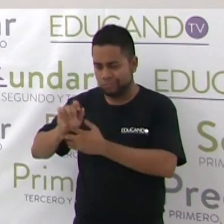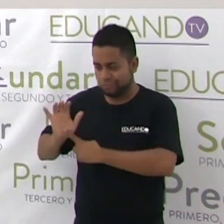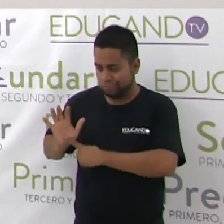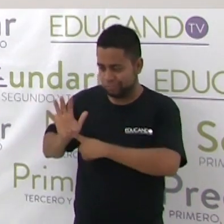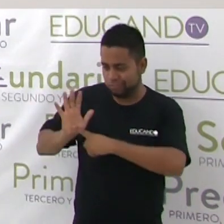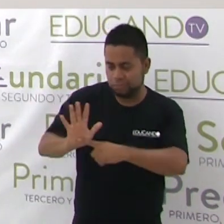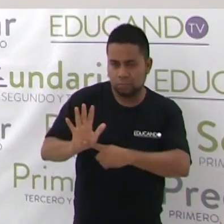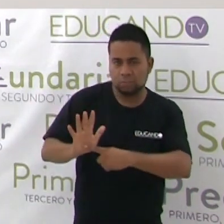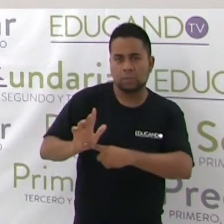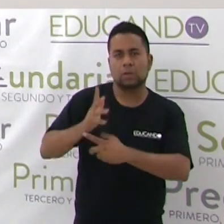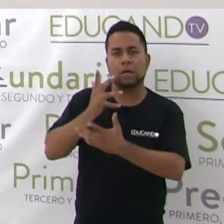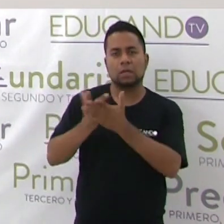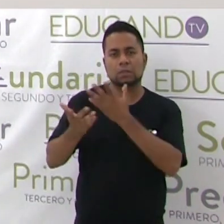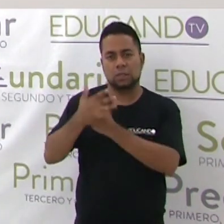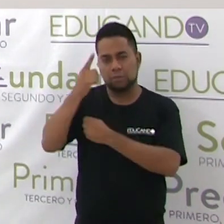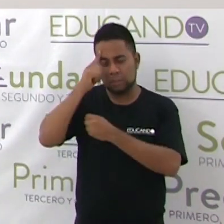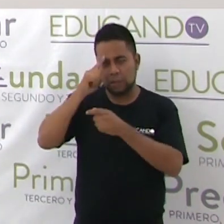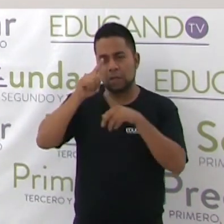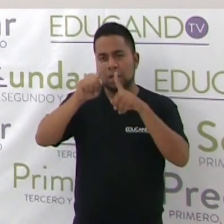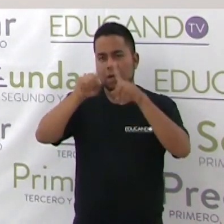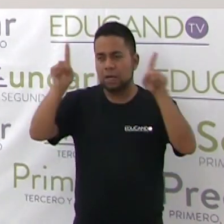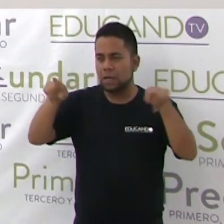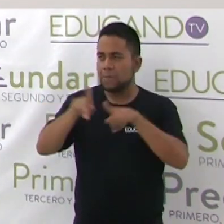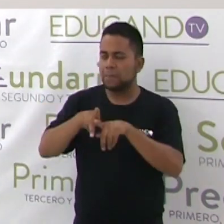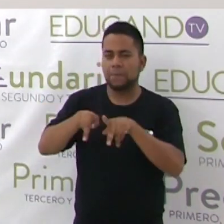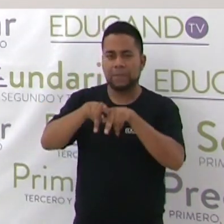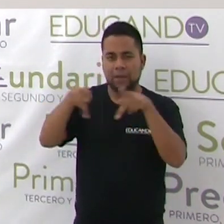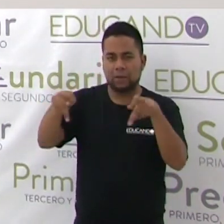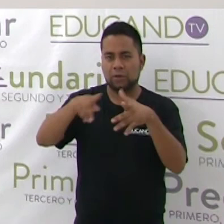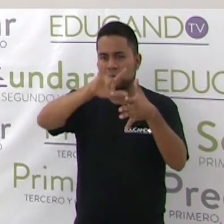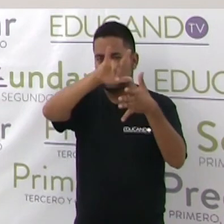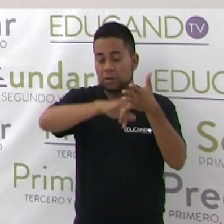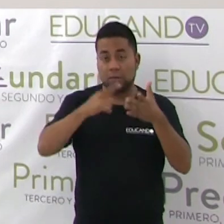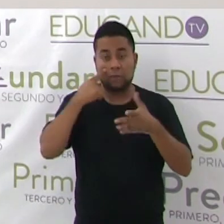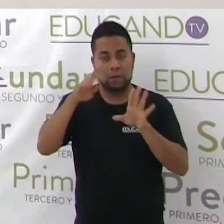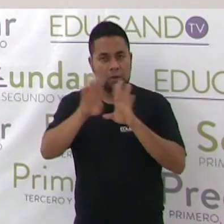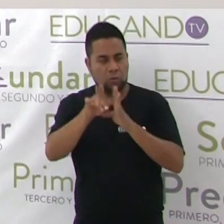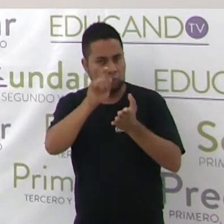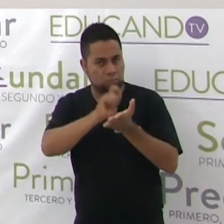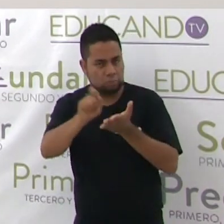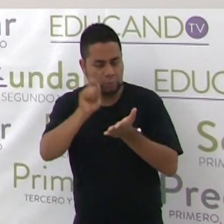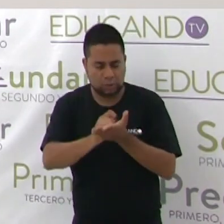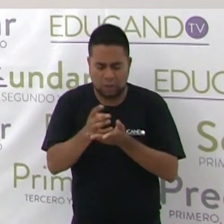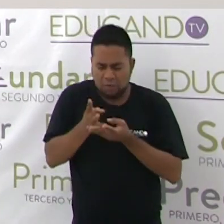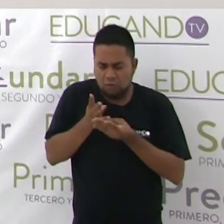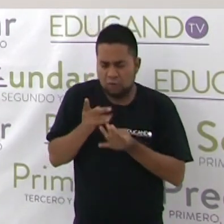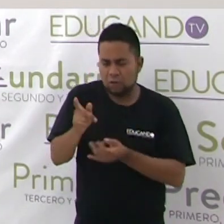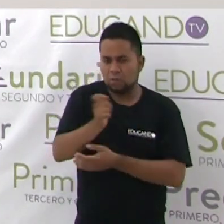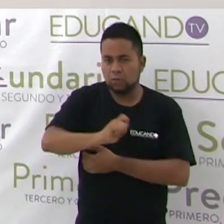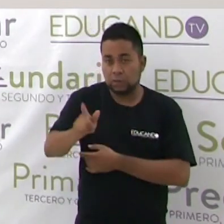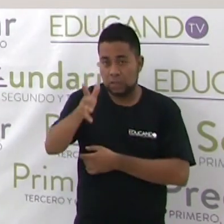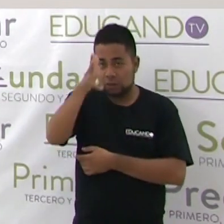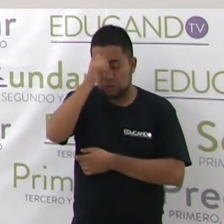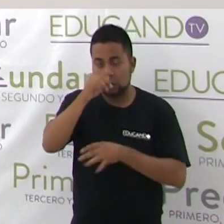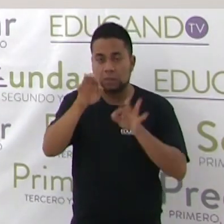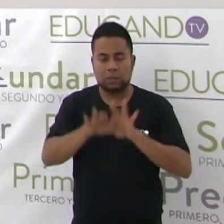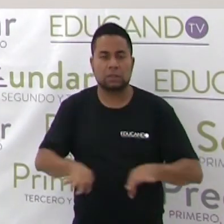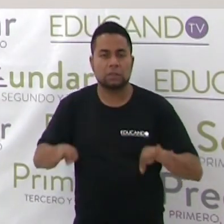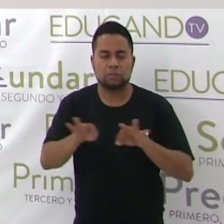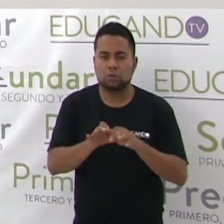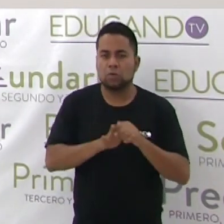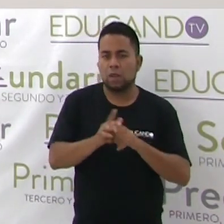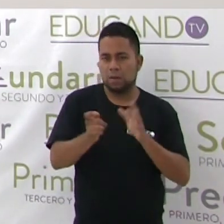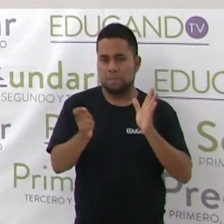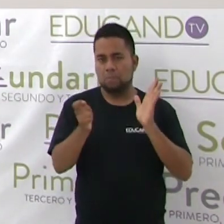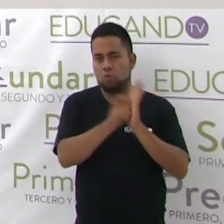y a elaborar para nuestro periódico mural. Fíjate de la ortografía, es muy importante, recordemos los